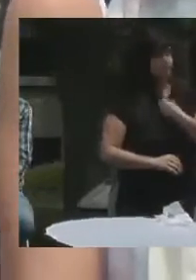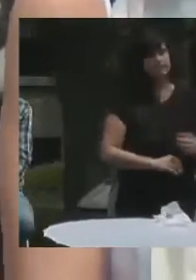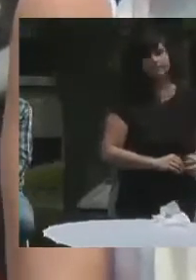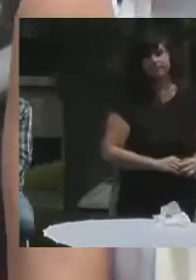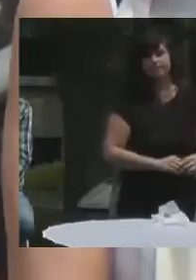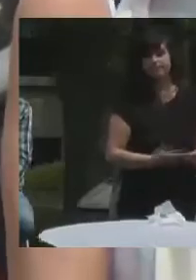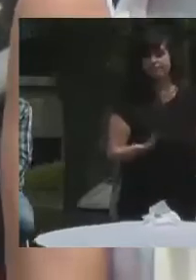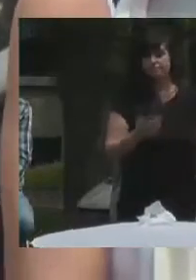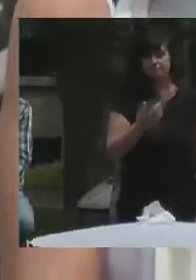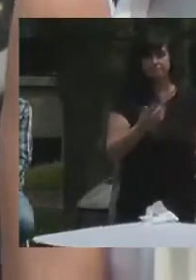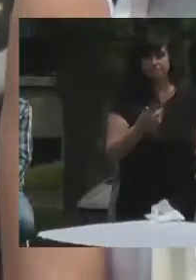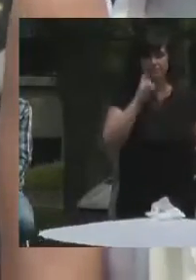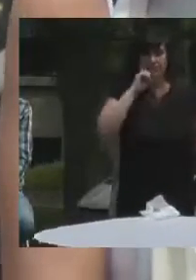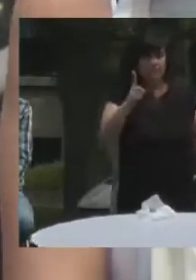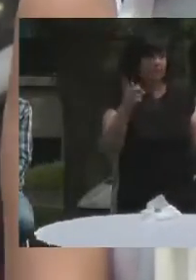O caso é que